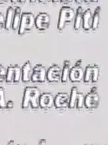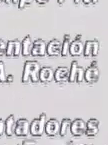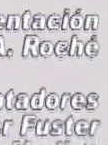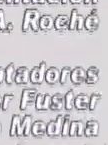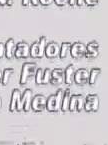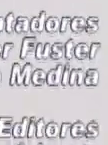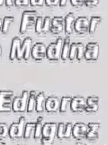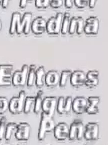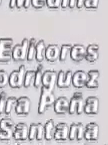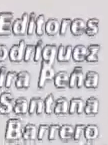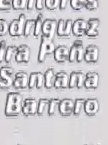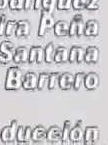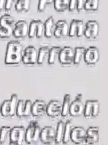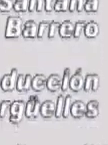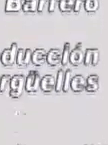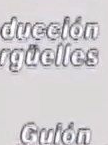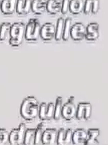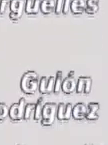¡Gracias!